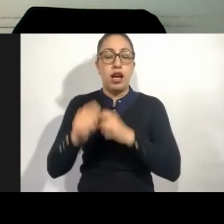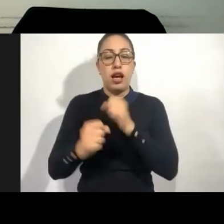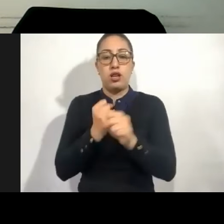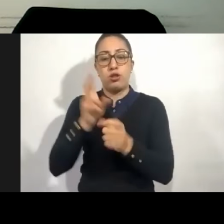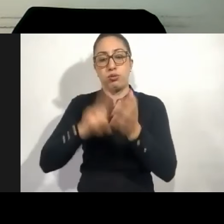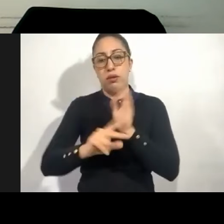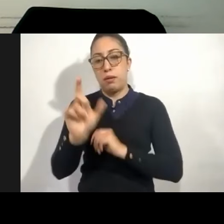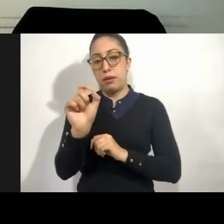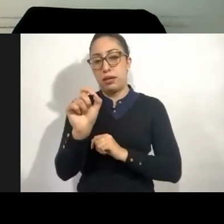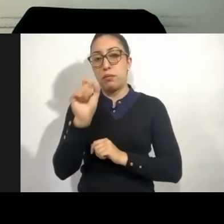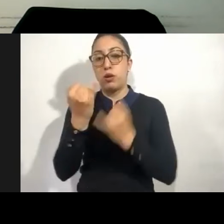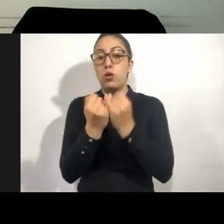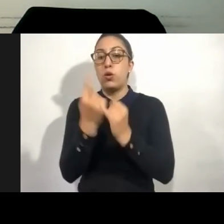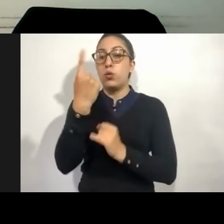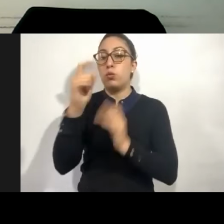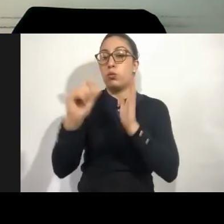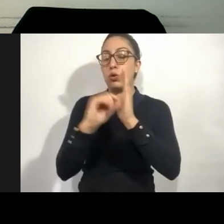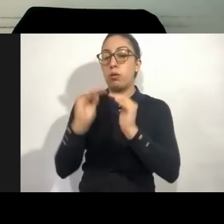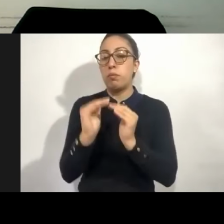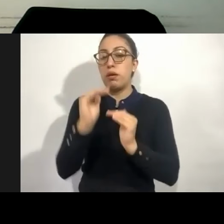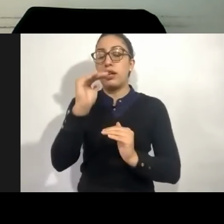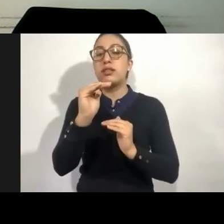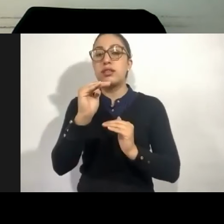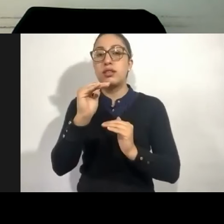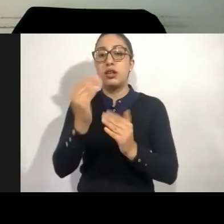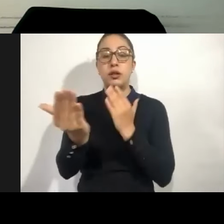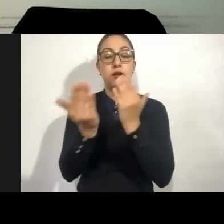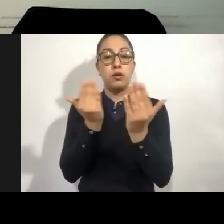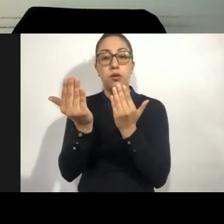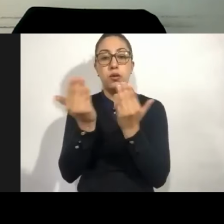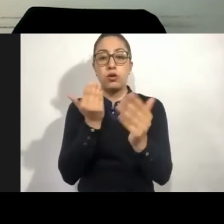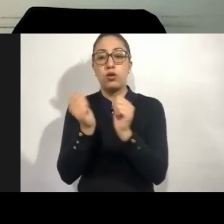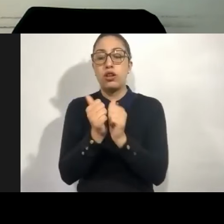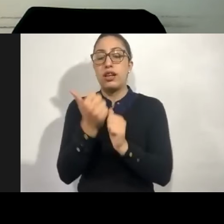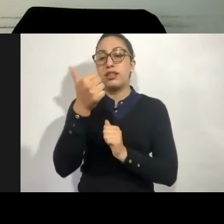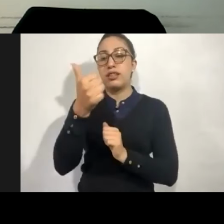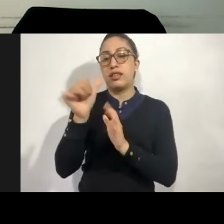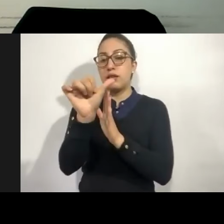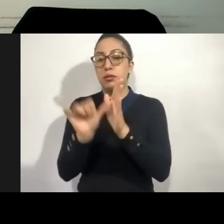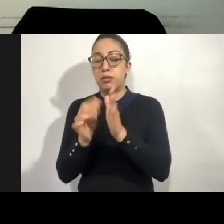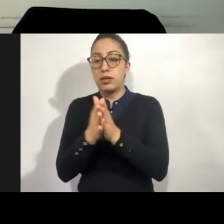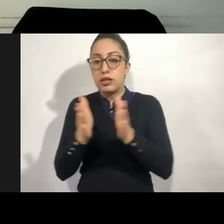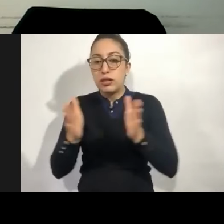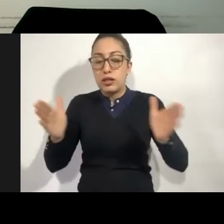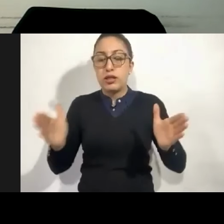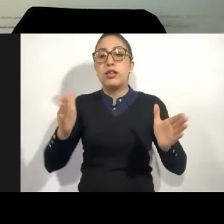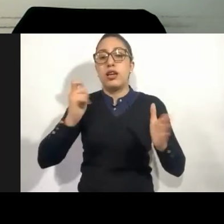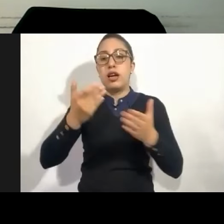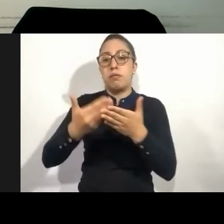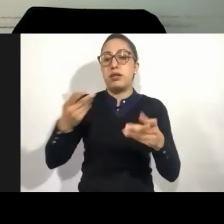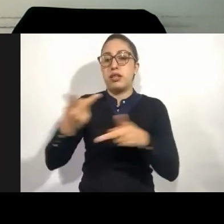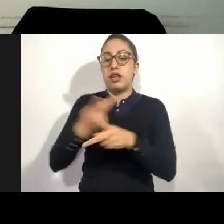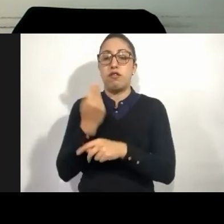1 punto superior a la que se alcanzó por pagar los 6 bimestres en febrero pasado.